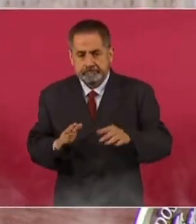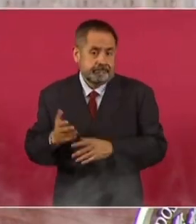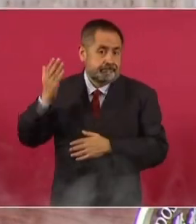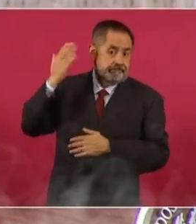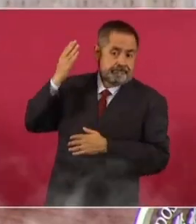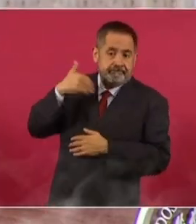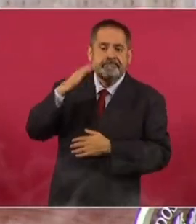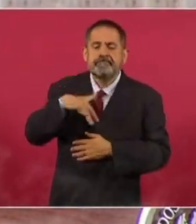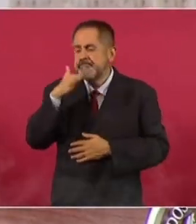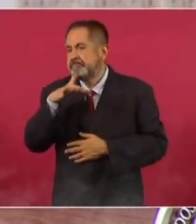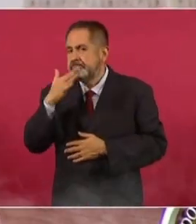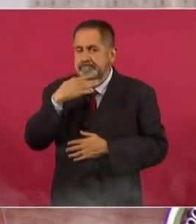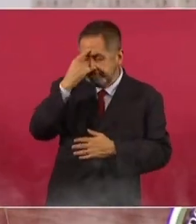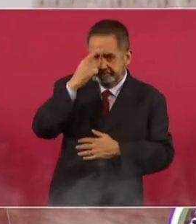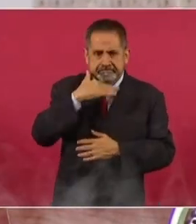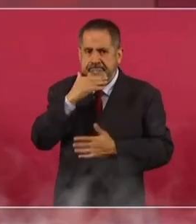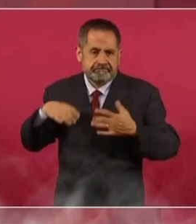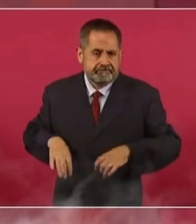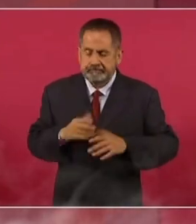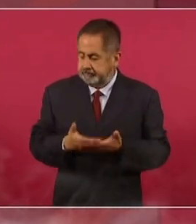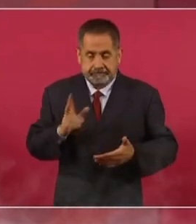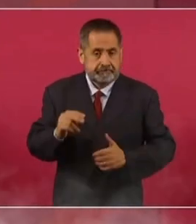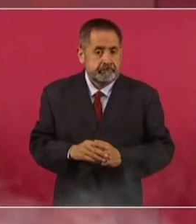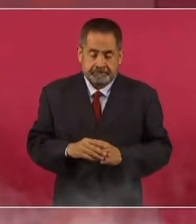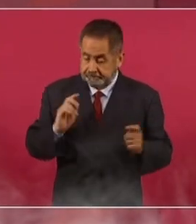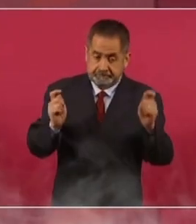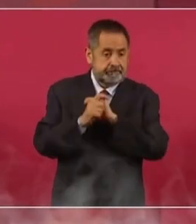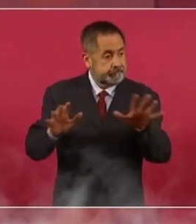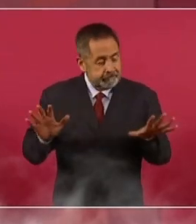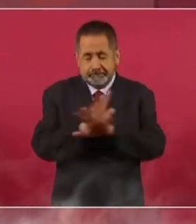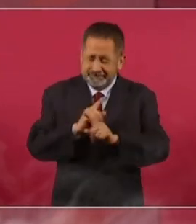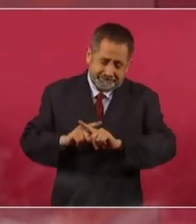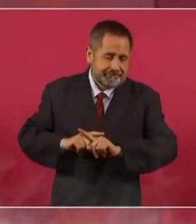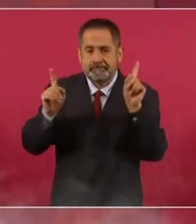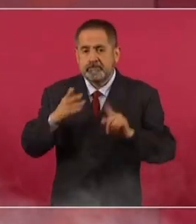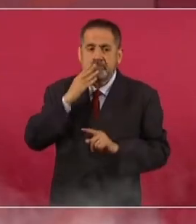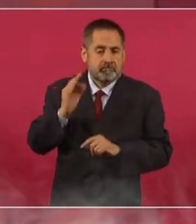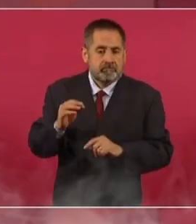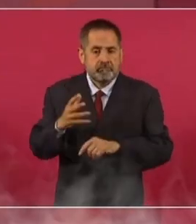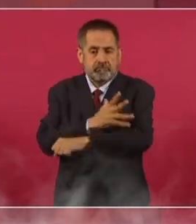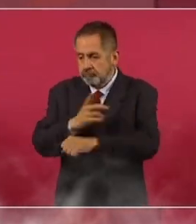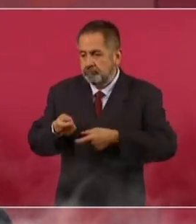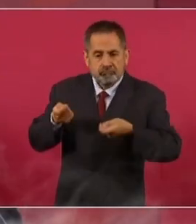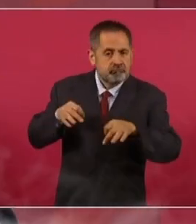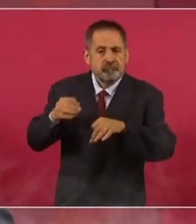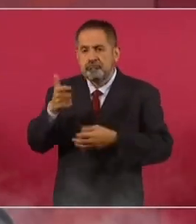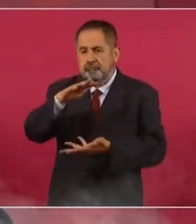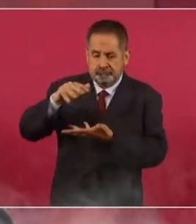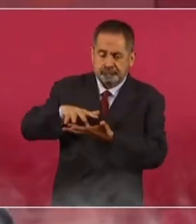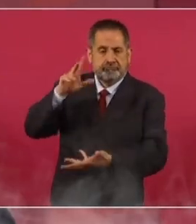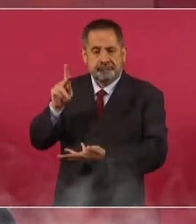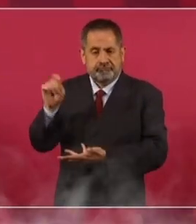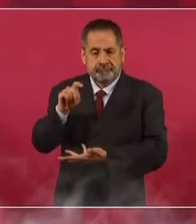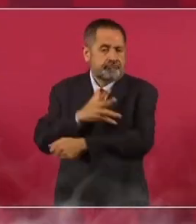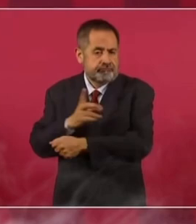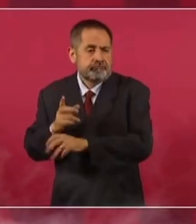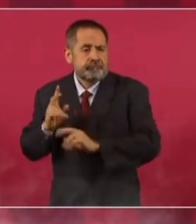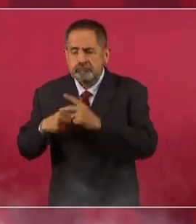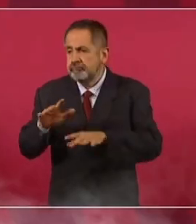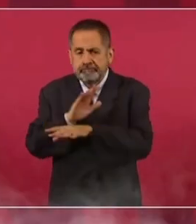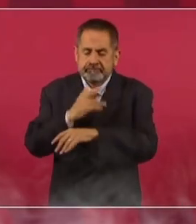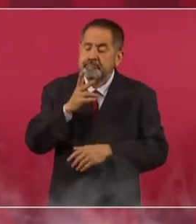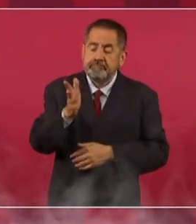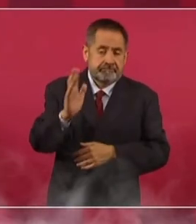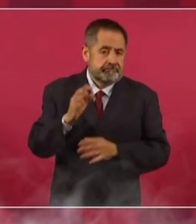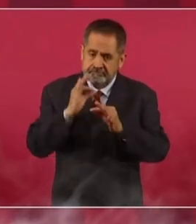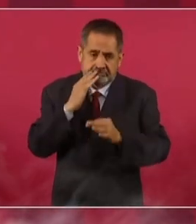imperaba era la corrupción. Han habido cambios importantísimos en el manejo honesto de los recursos de Pemex. Y